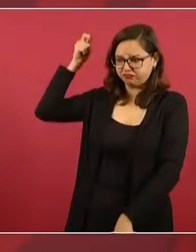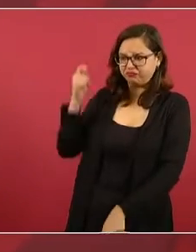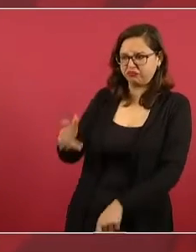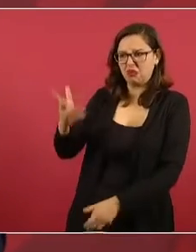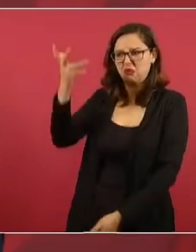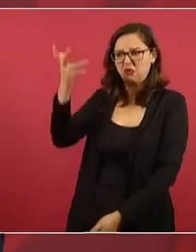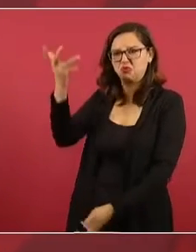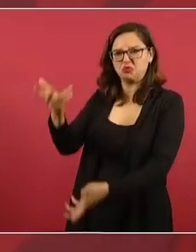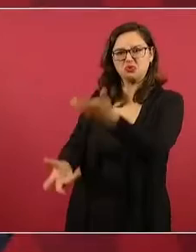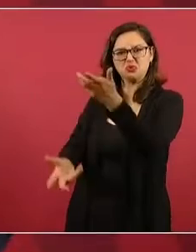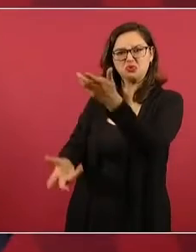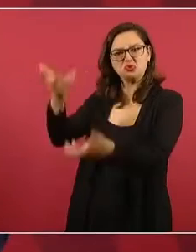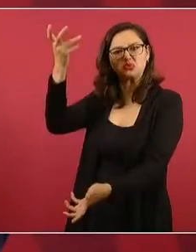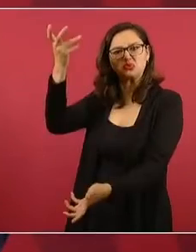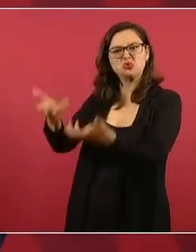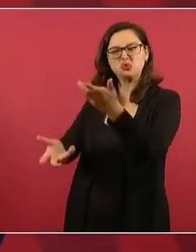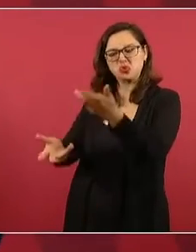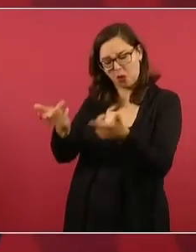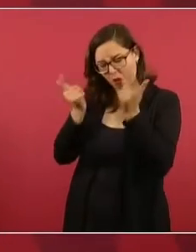Otra,